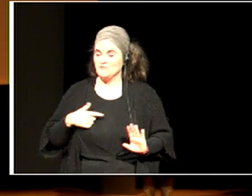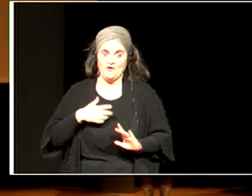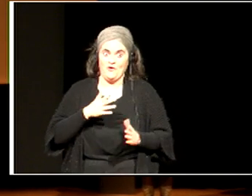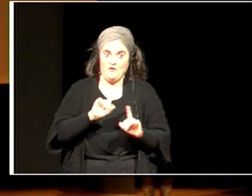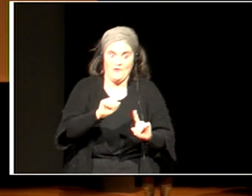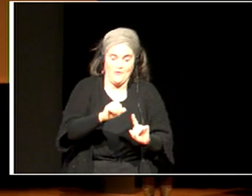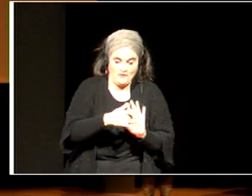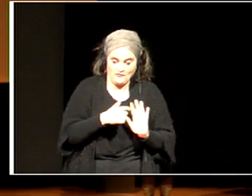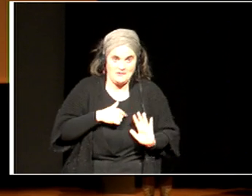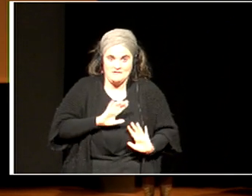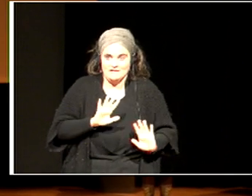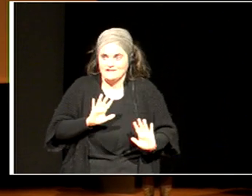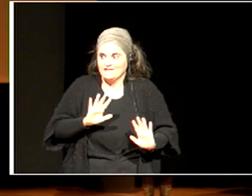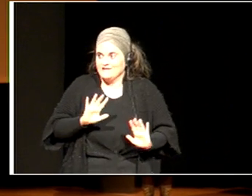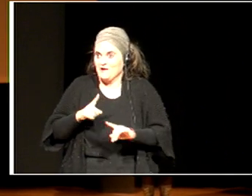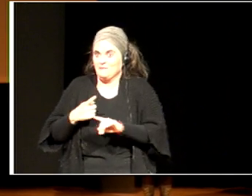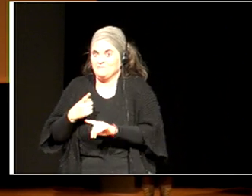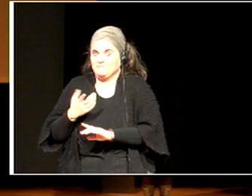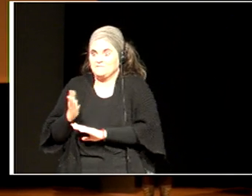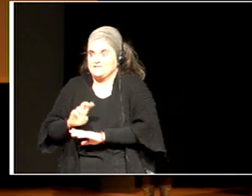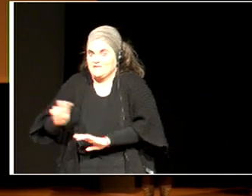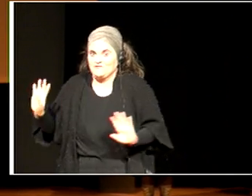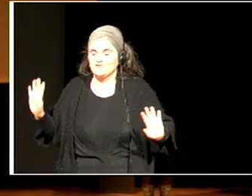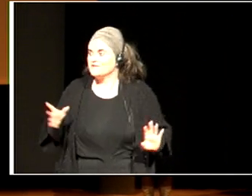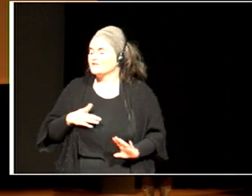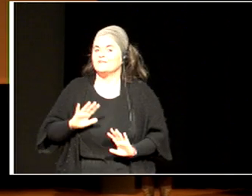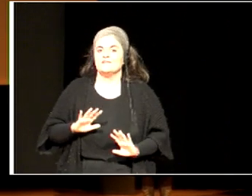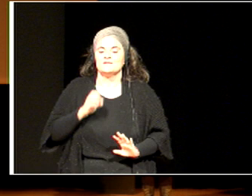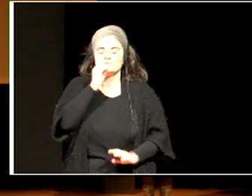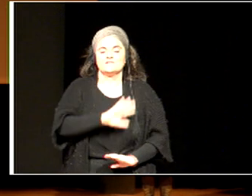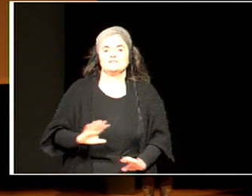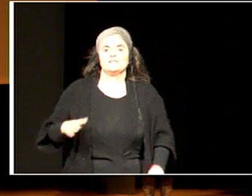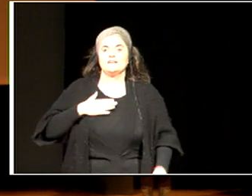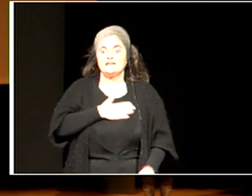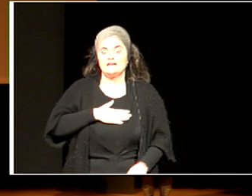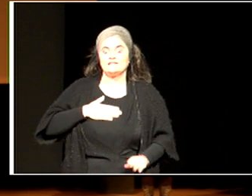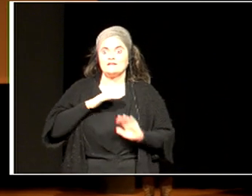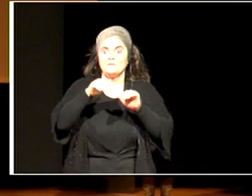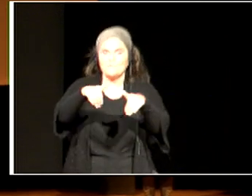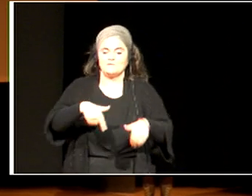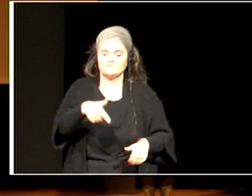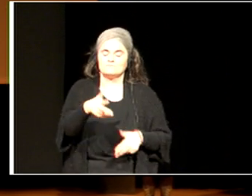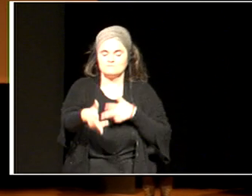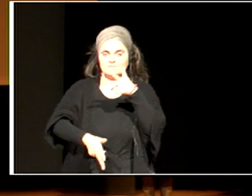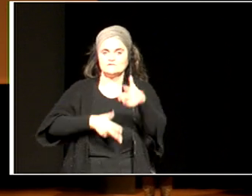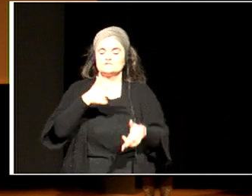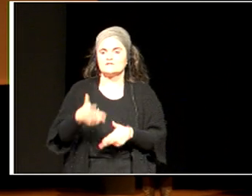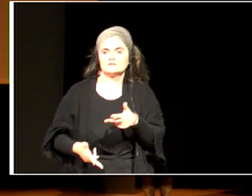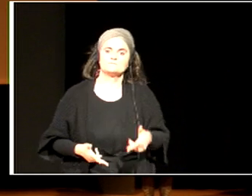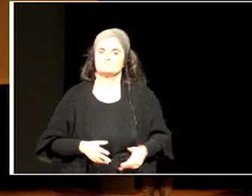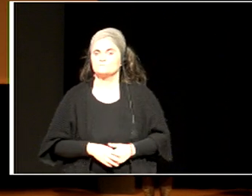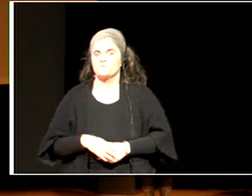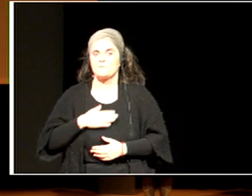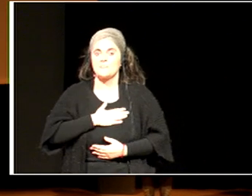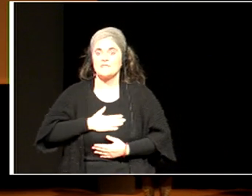bueno bien encantada de volver a euskadi encantada de